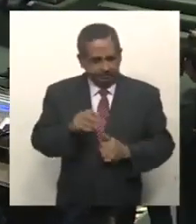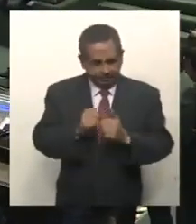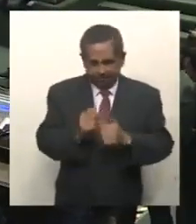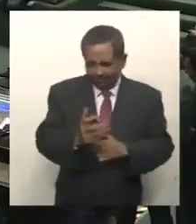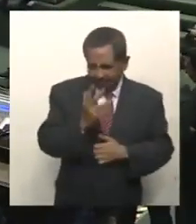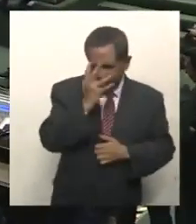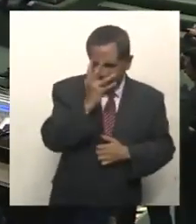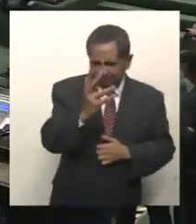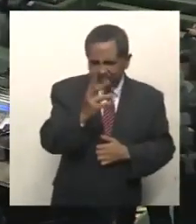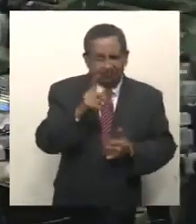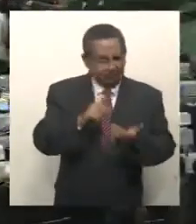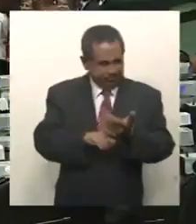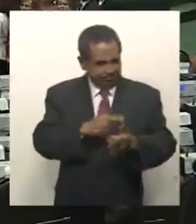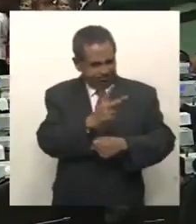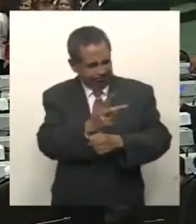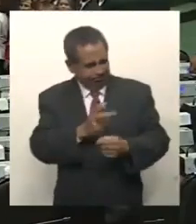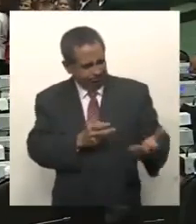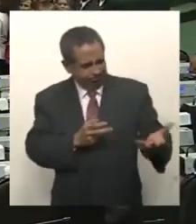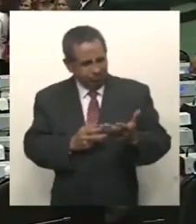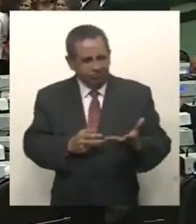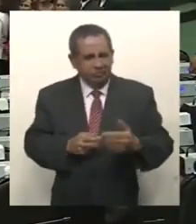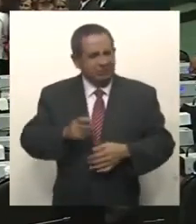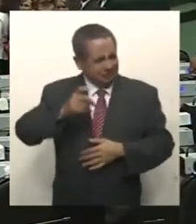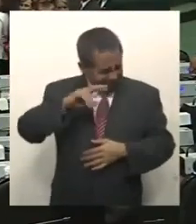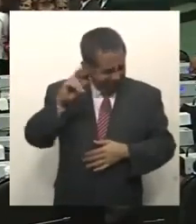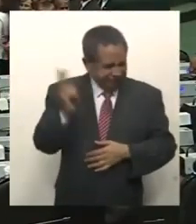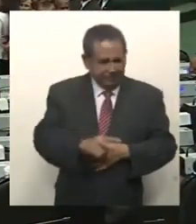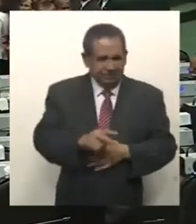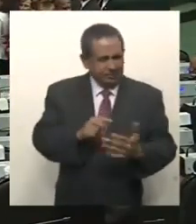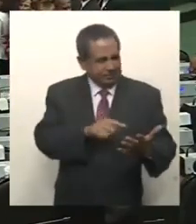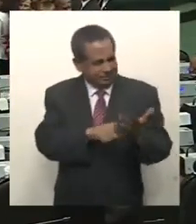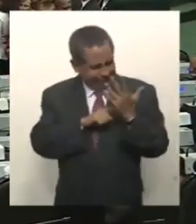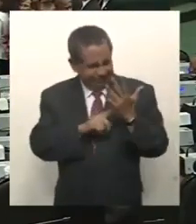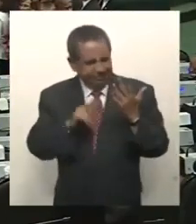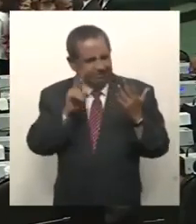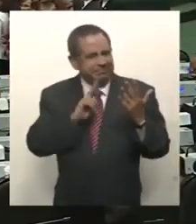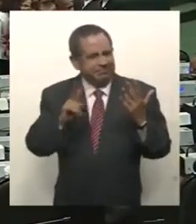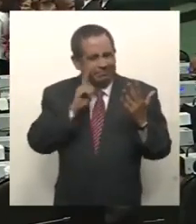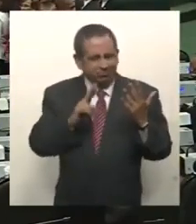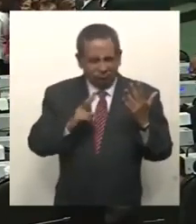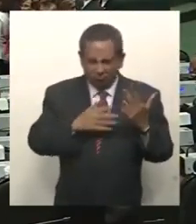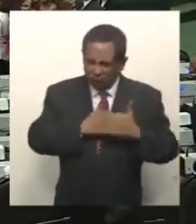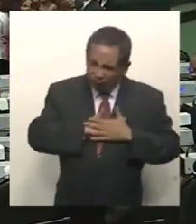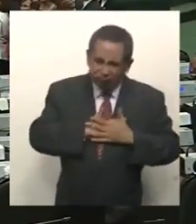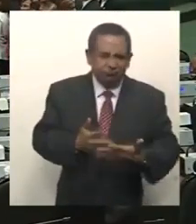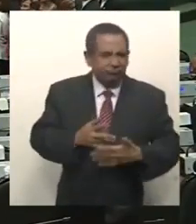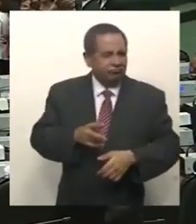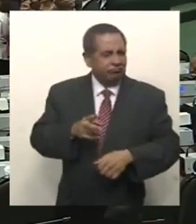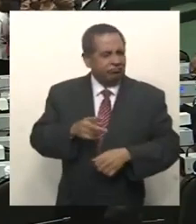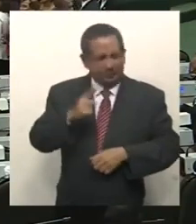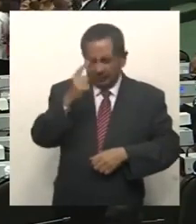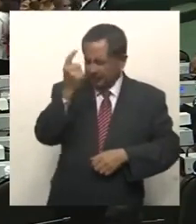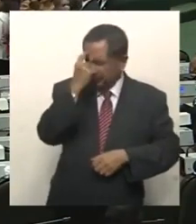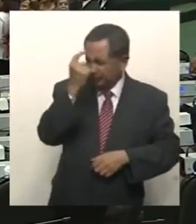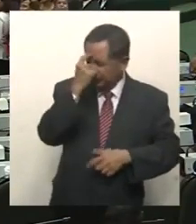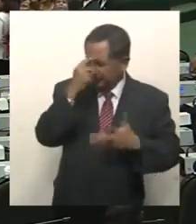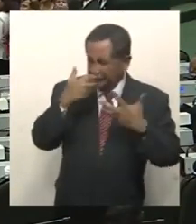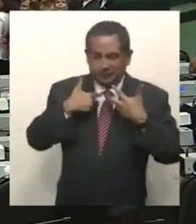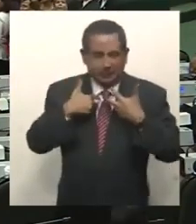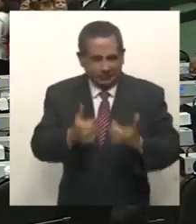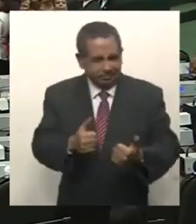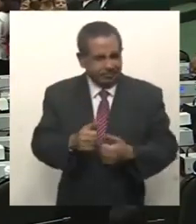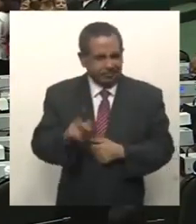seriedad, los invito en un auténtico y genuino interés de sensatez,